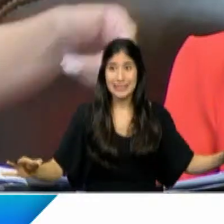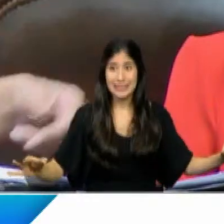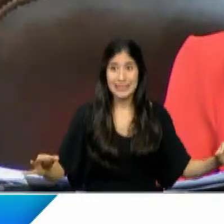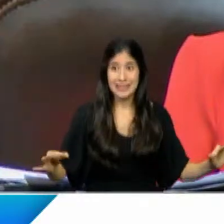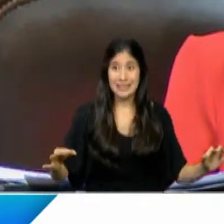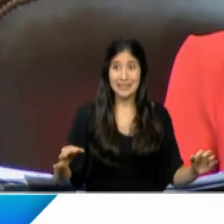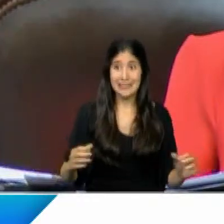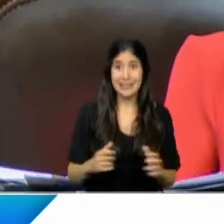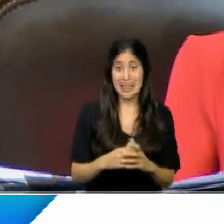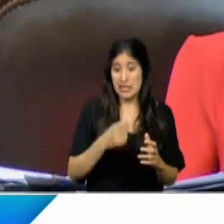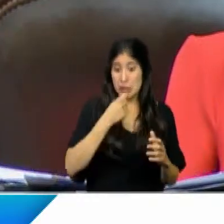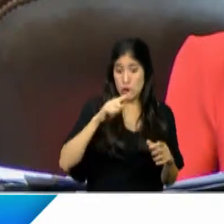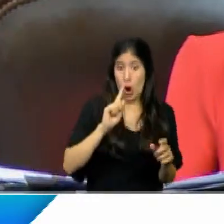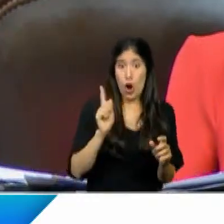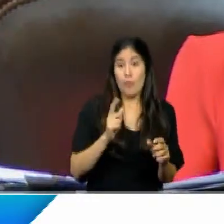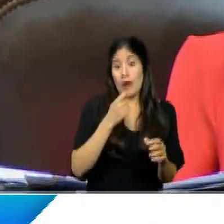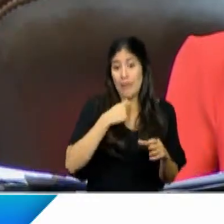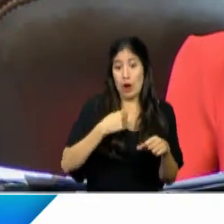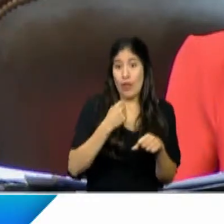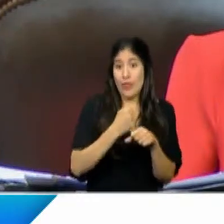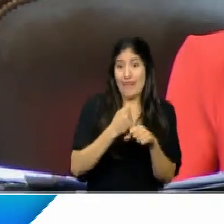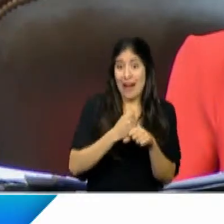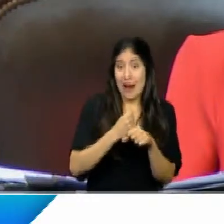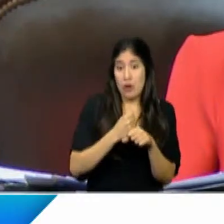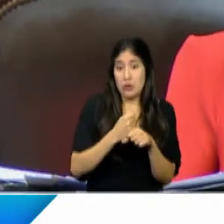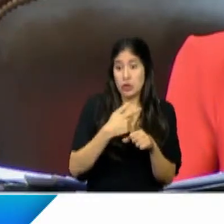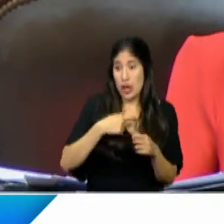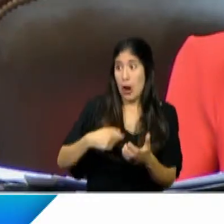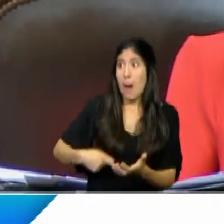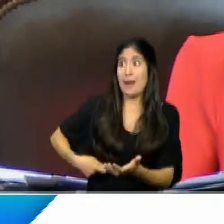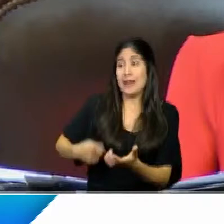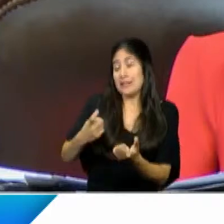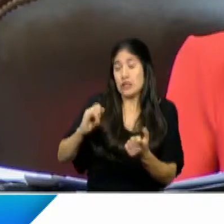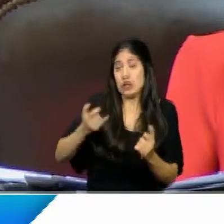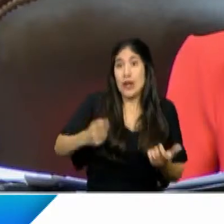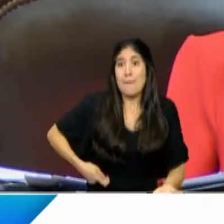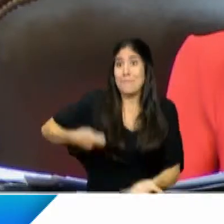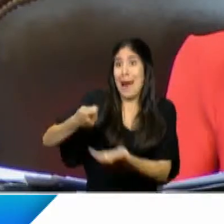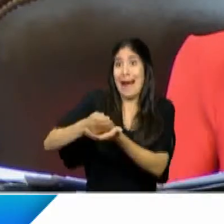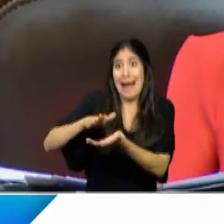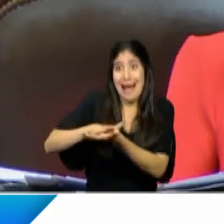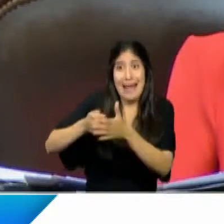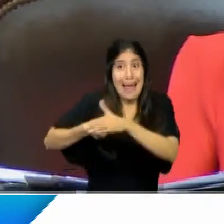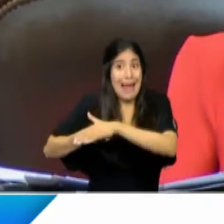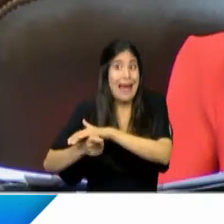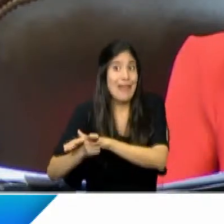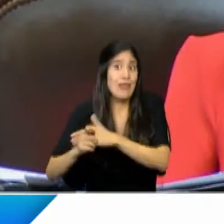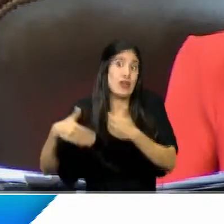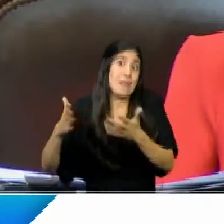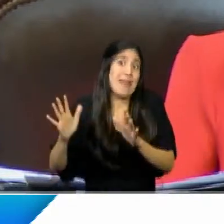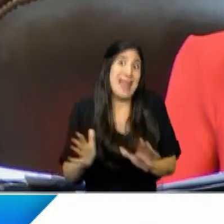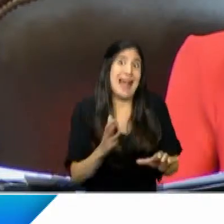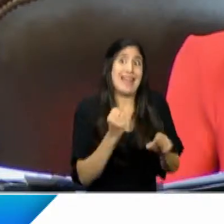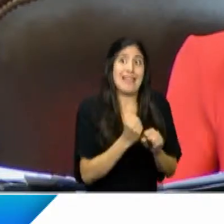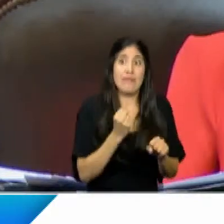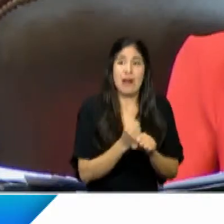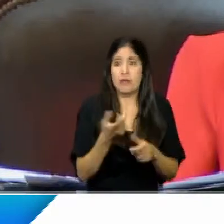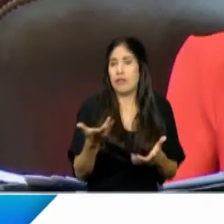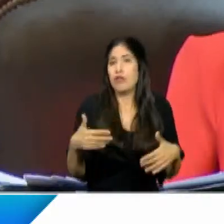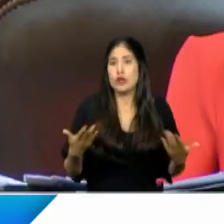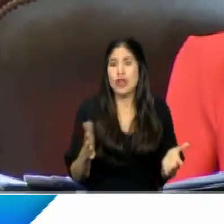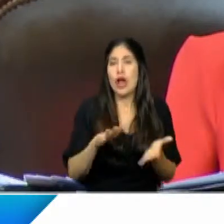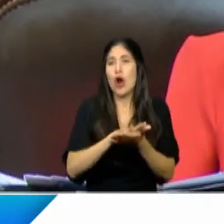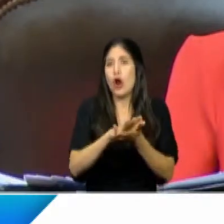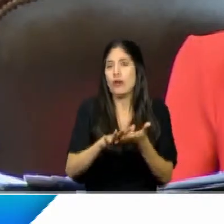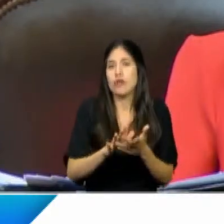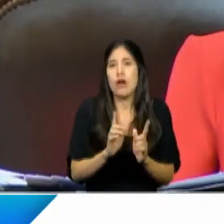peaje no me dejan laburar. Y también un cepo para afuera, porque en estas condiciones estructurales de corrupción es muy difícil que